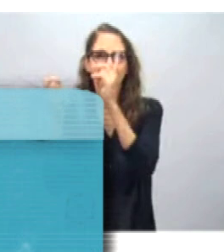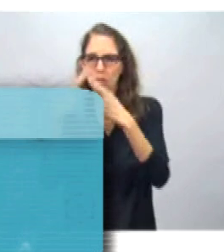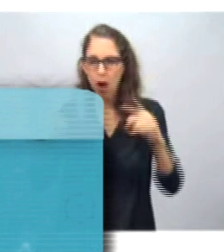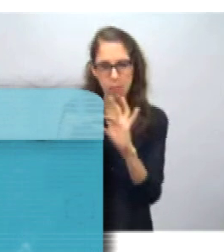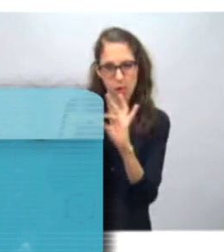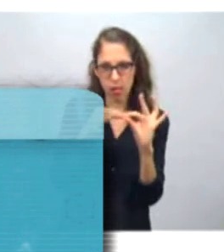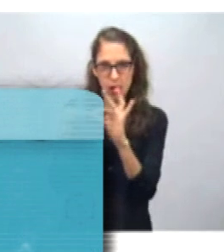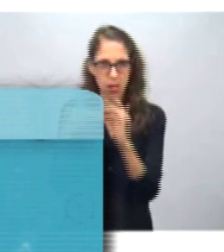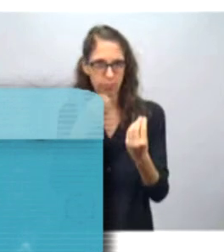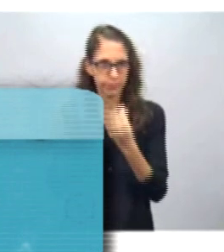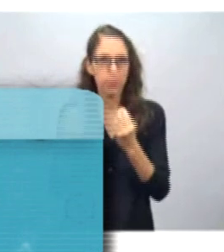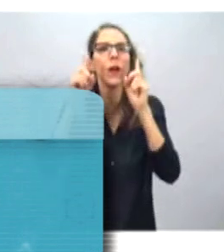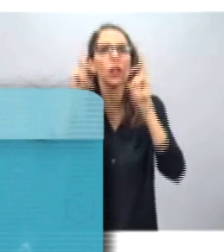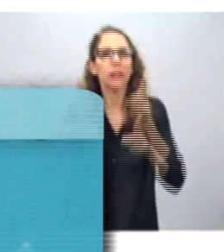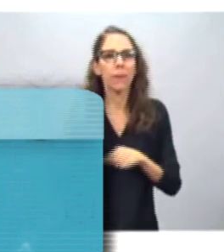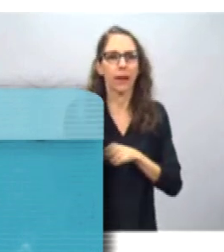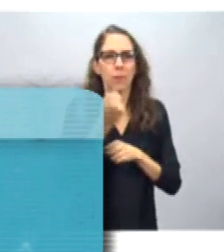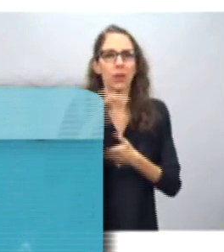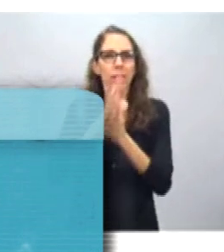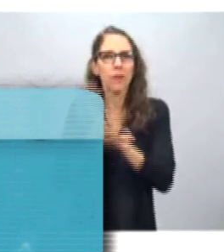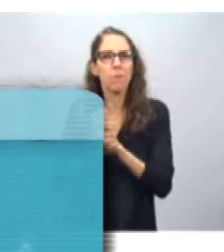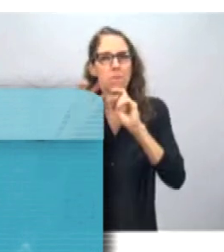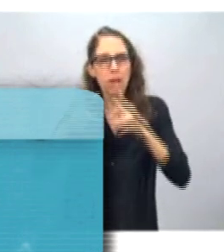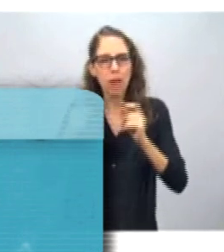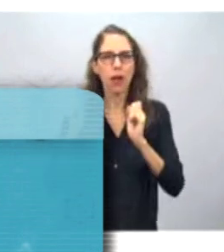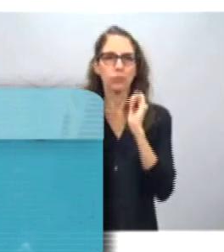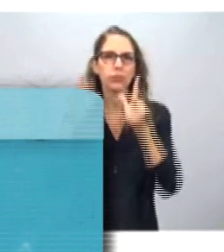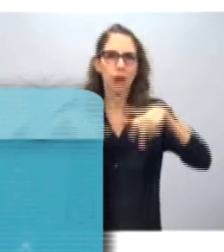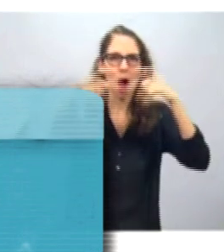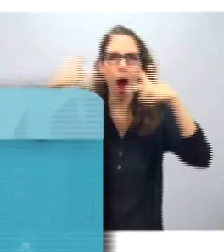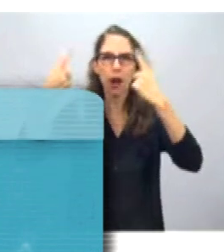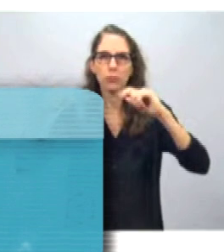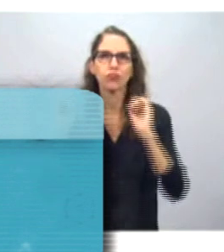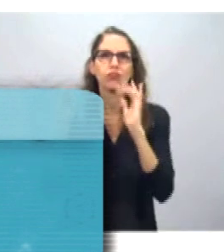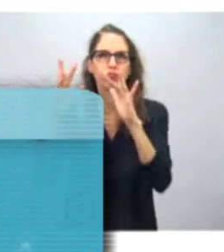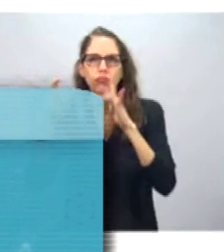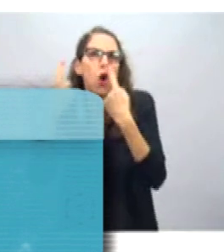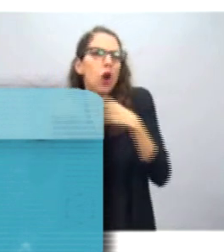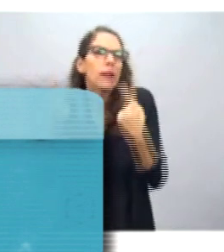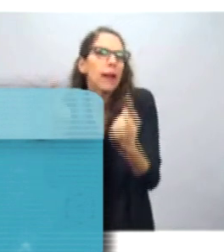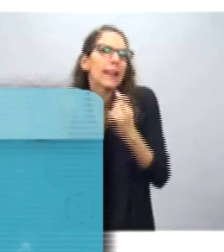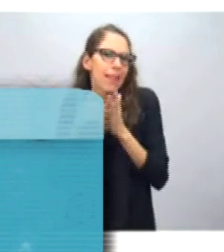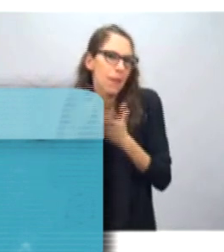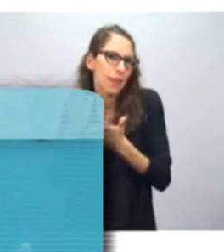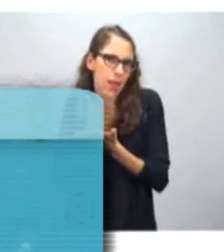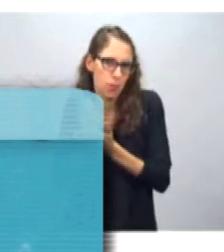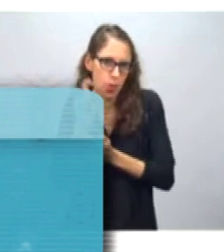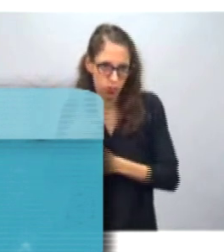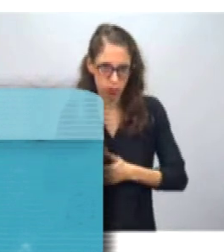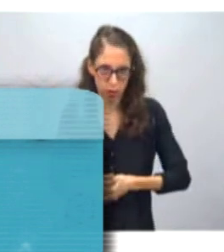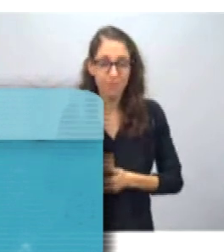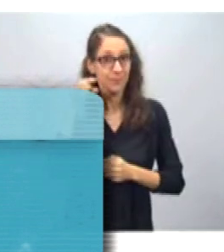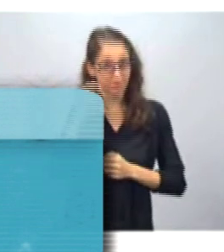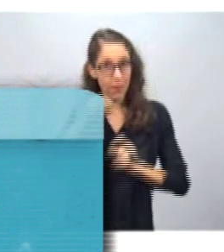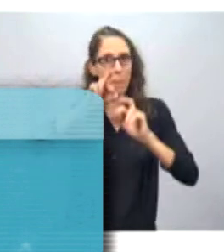también la generación de cortinas forestales para las distintas producciones. Esta línea la